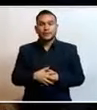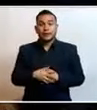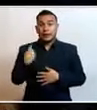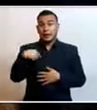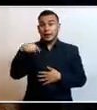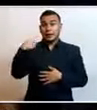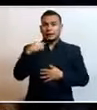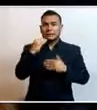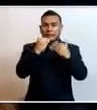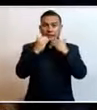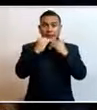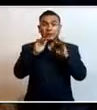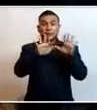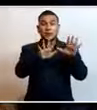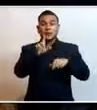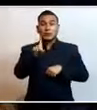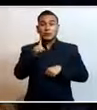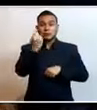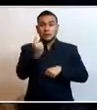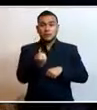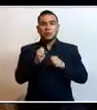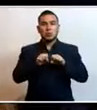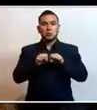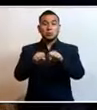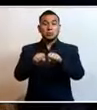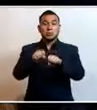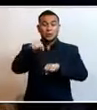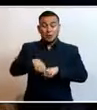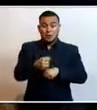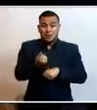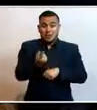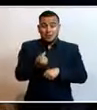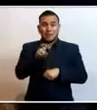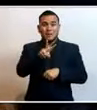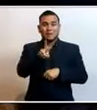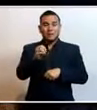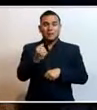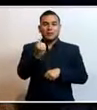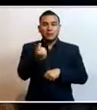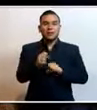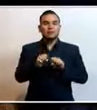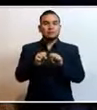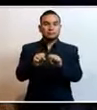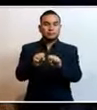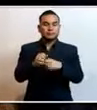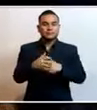Ayer hablábamos de 11 vidas. Hoy ya nos acercamos a las 20.